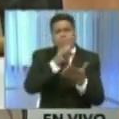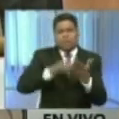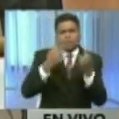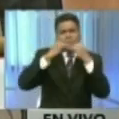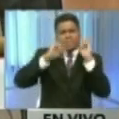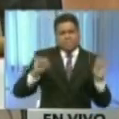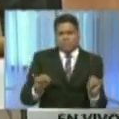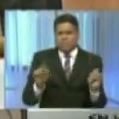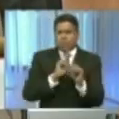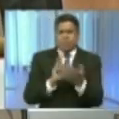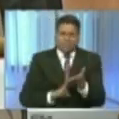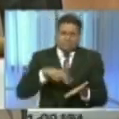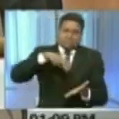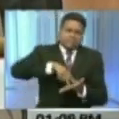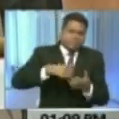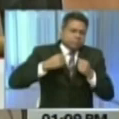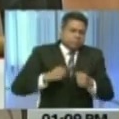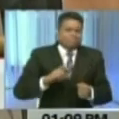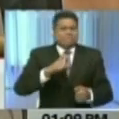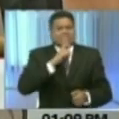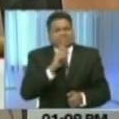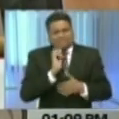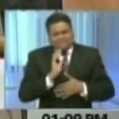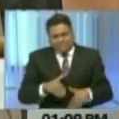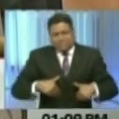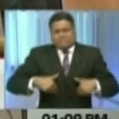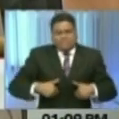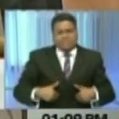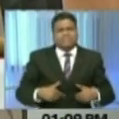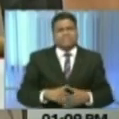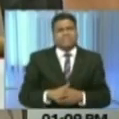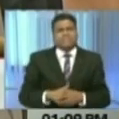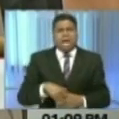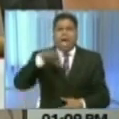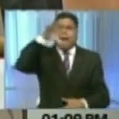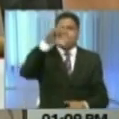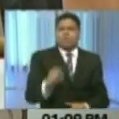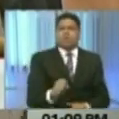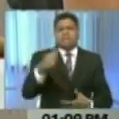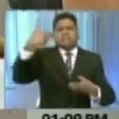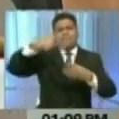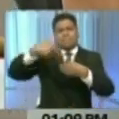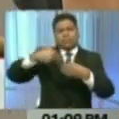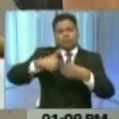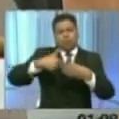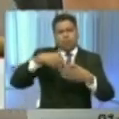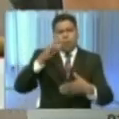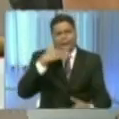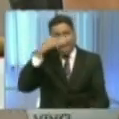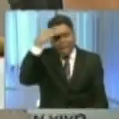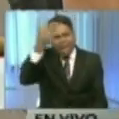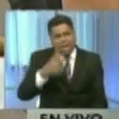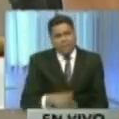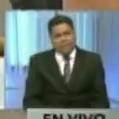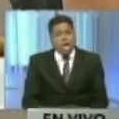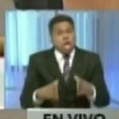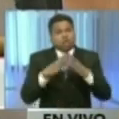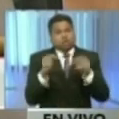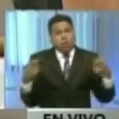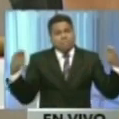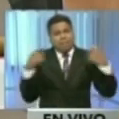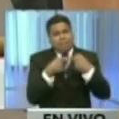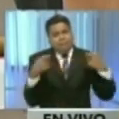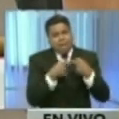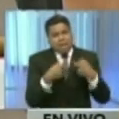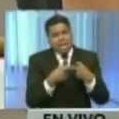independiente. ¿Y cuál fue la razón? Apoderarse del petróleo de Irak. Todas las guerras imperiales,